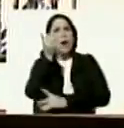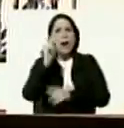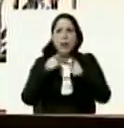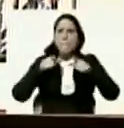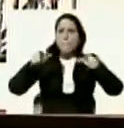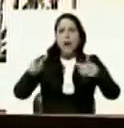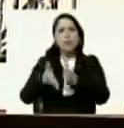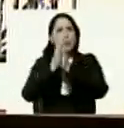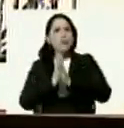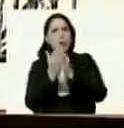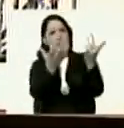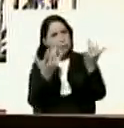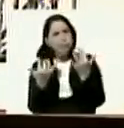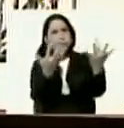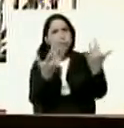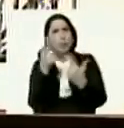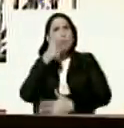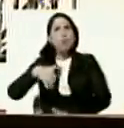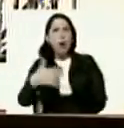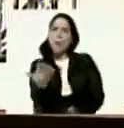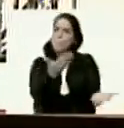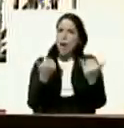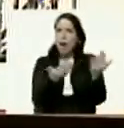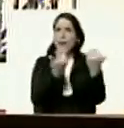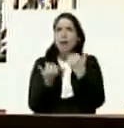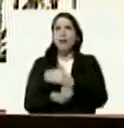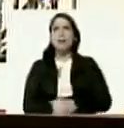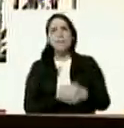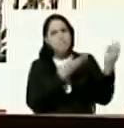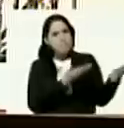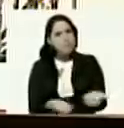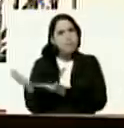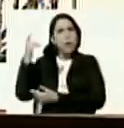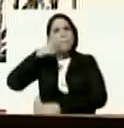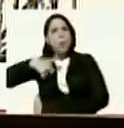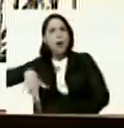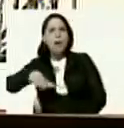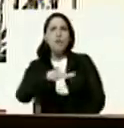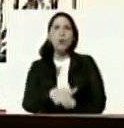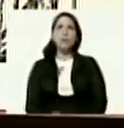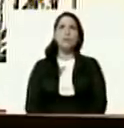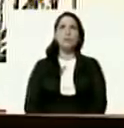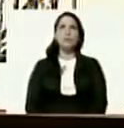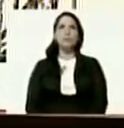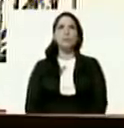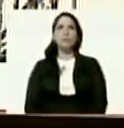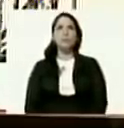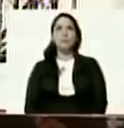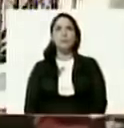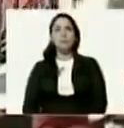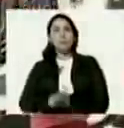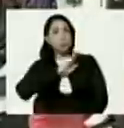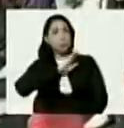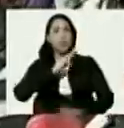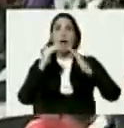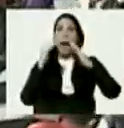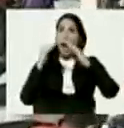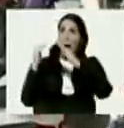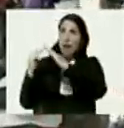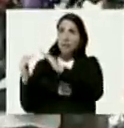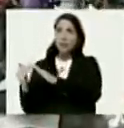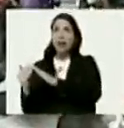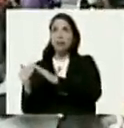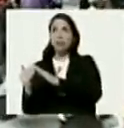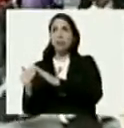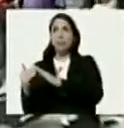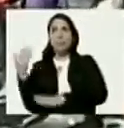Vamos, adelante, adelante, adelante. Bienvenido el pueblo a su casa, el Palacio Presidencial